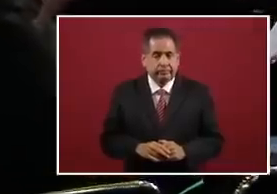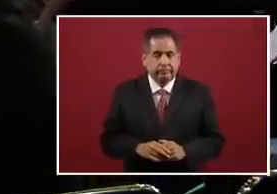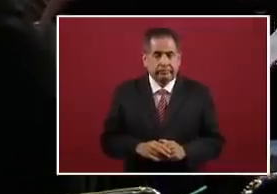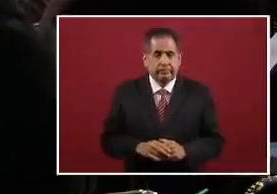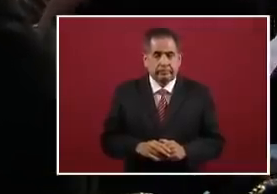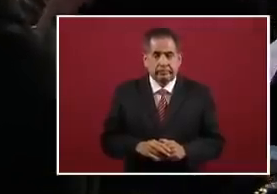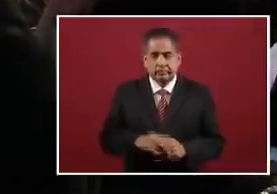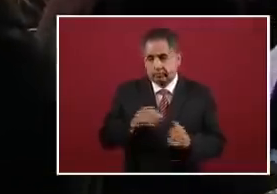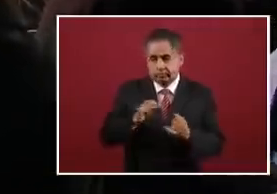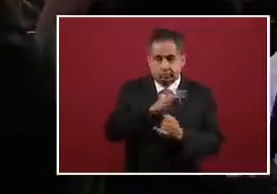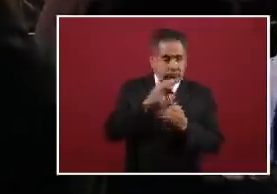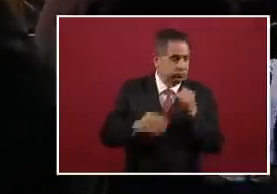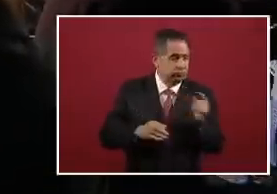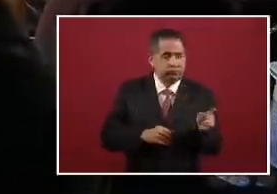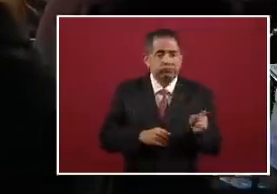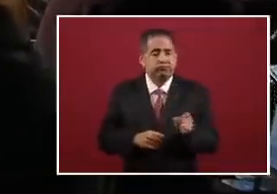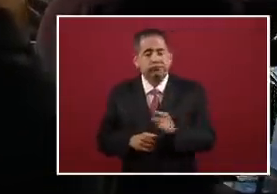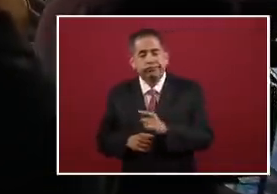Al final